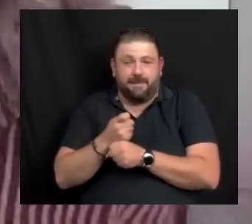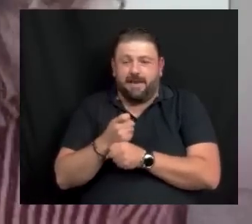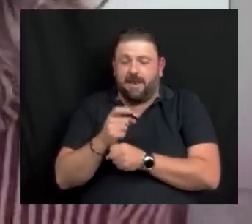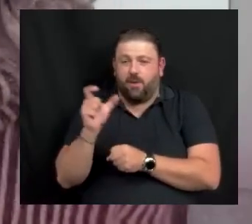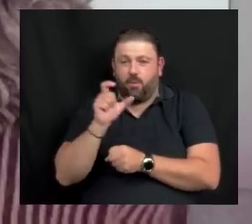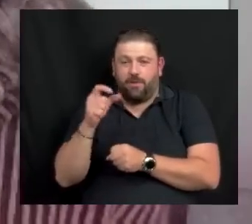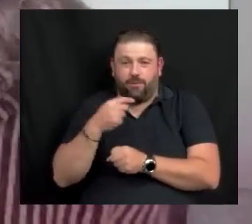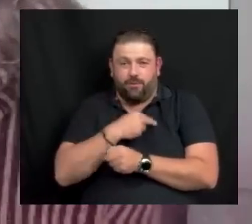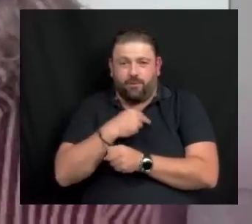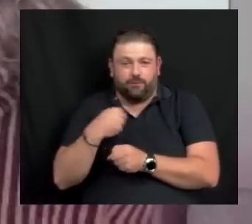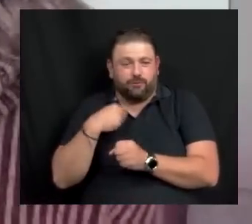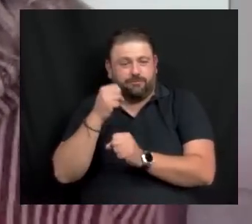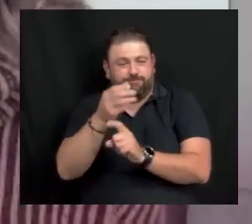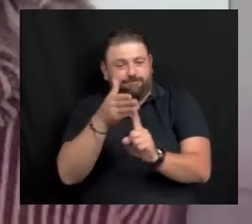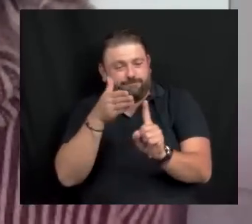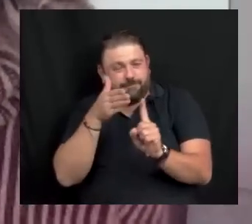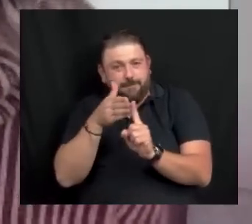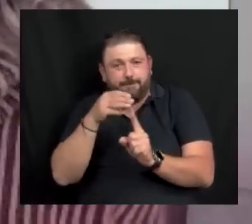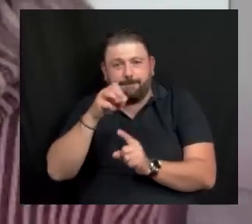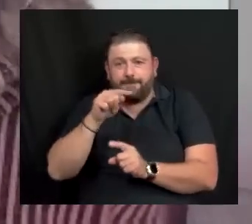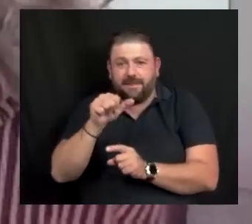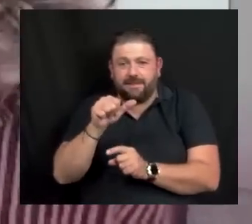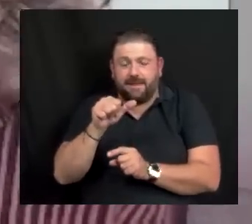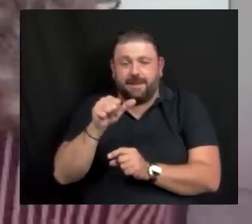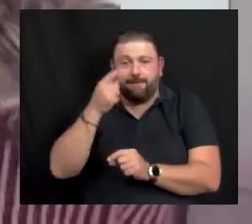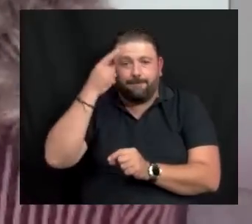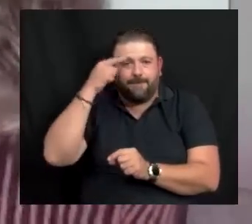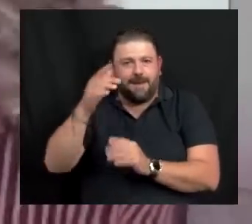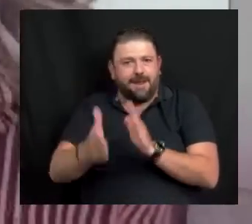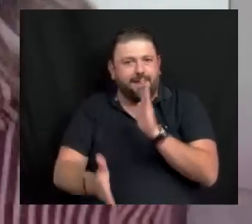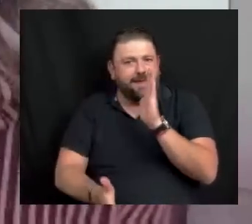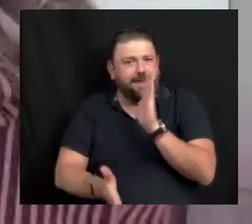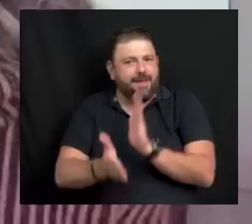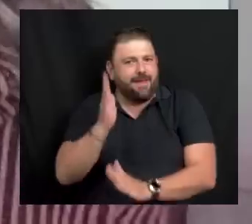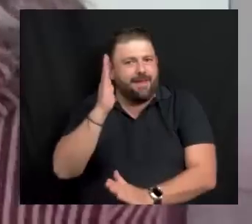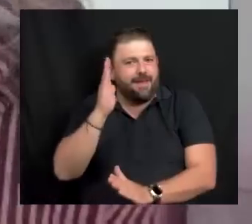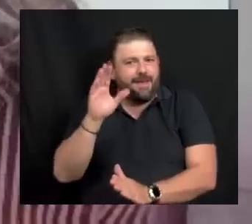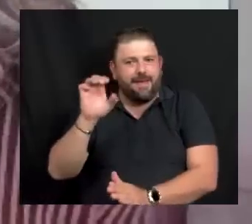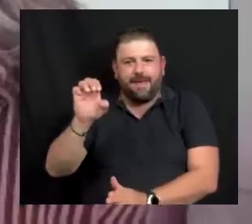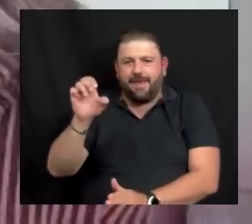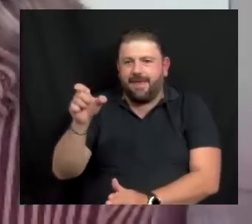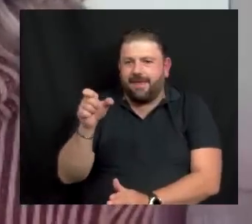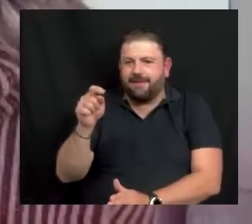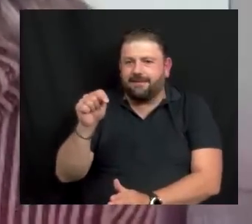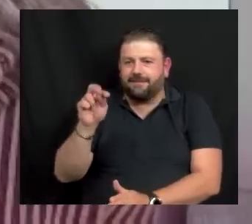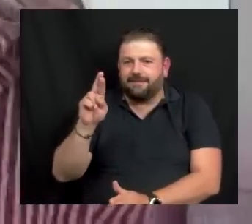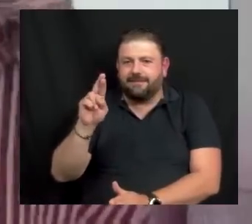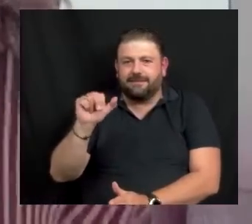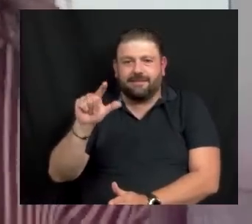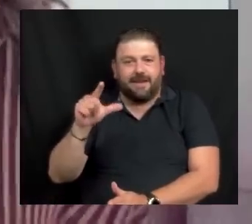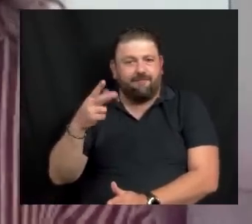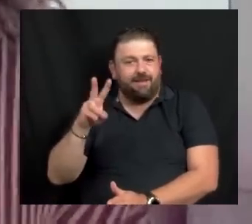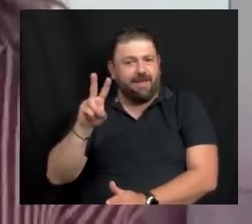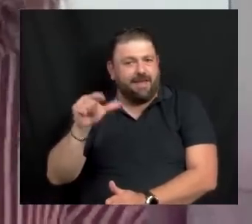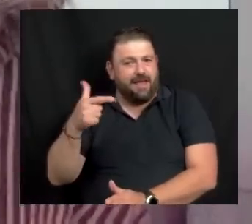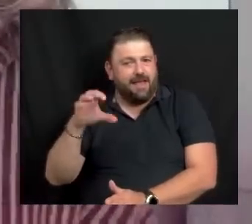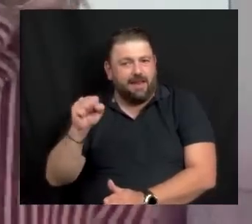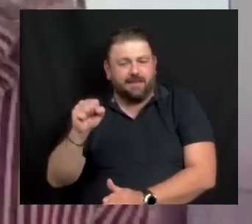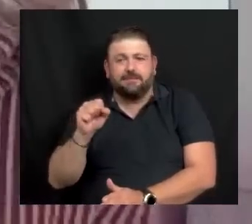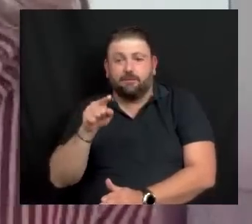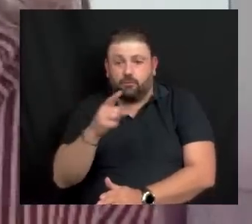meta, nuestro primer punto de partida es extravaganas. No nomás debes de ir. Debes de ir con muchísima